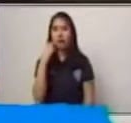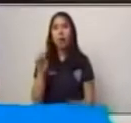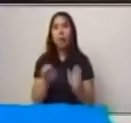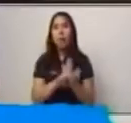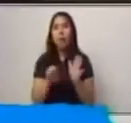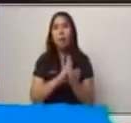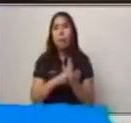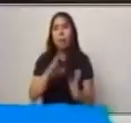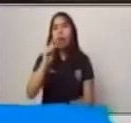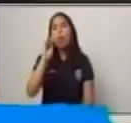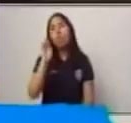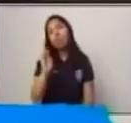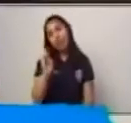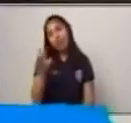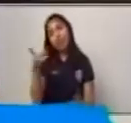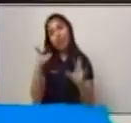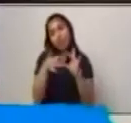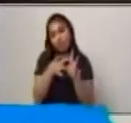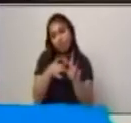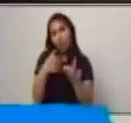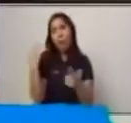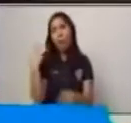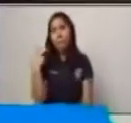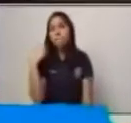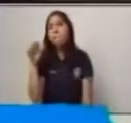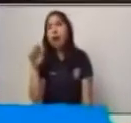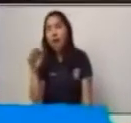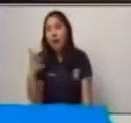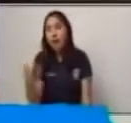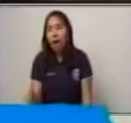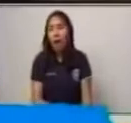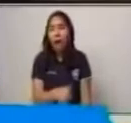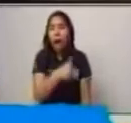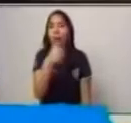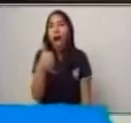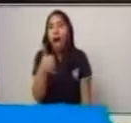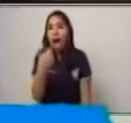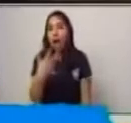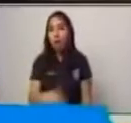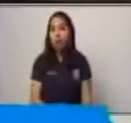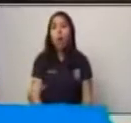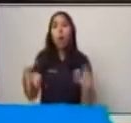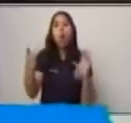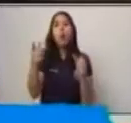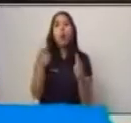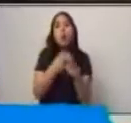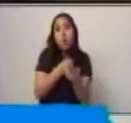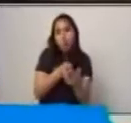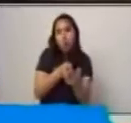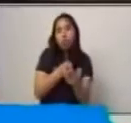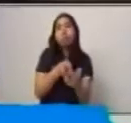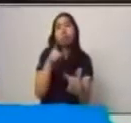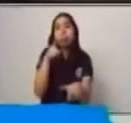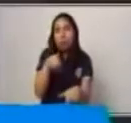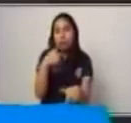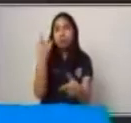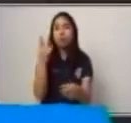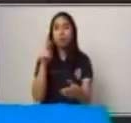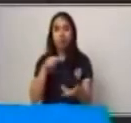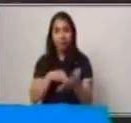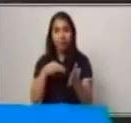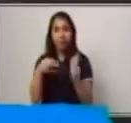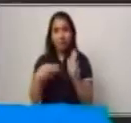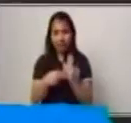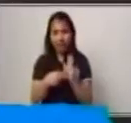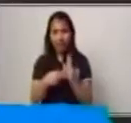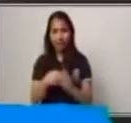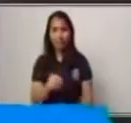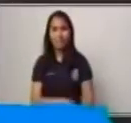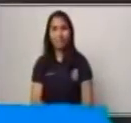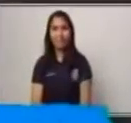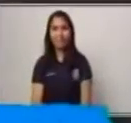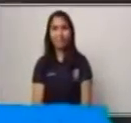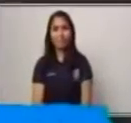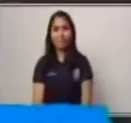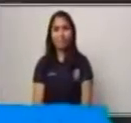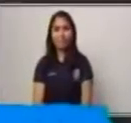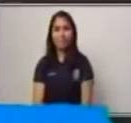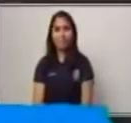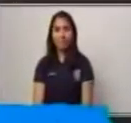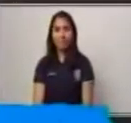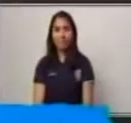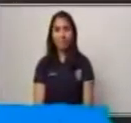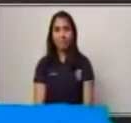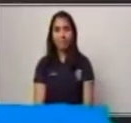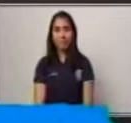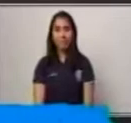con. ¿En dónde encuentras tú alguna preposición? Así encontraremos nuestro modificador.